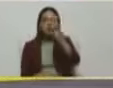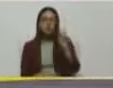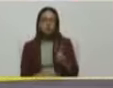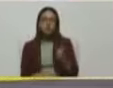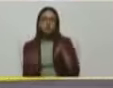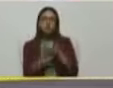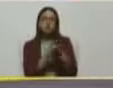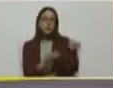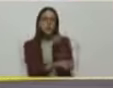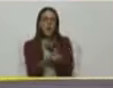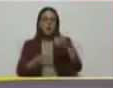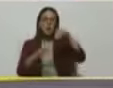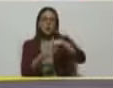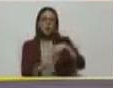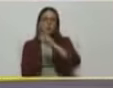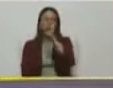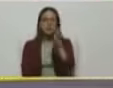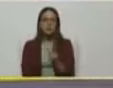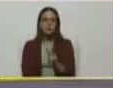económico del país.